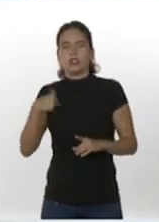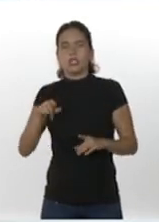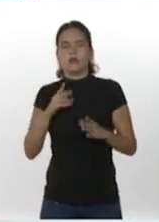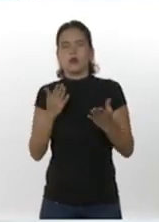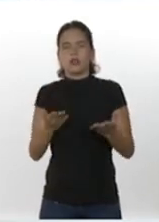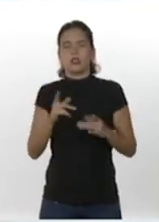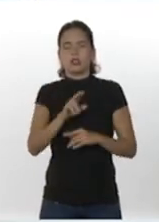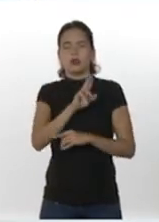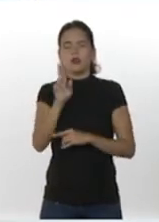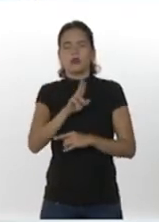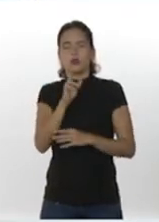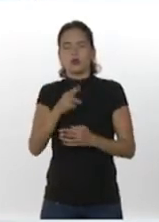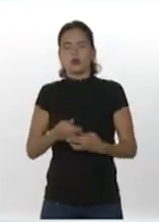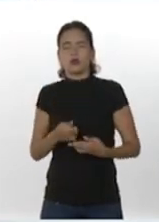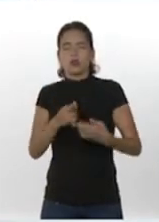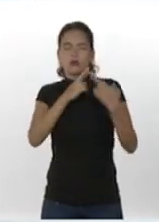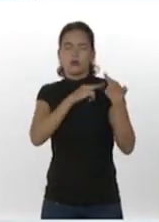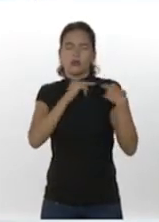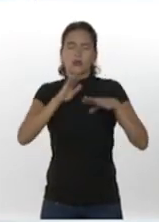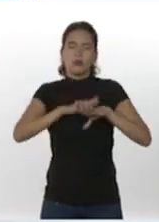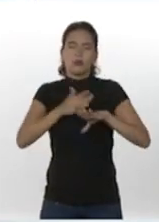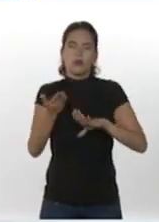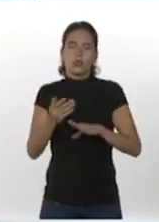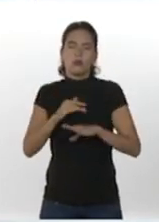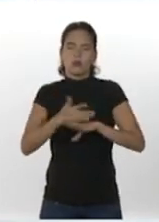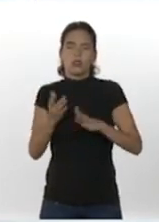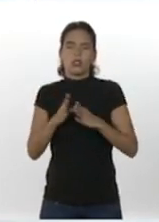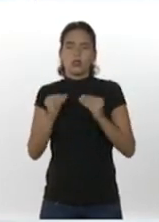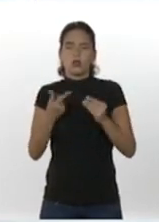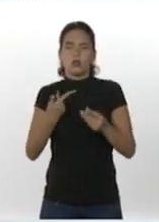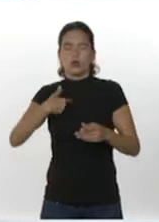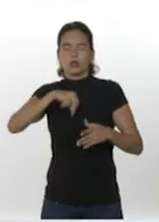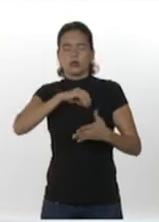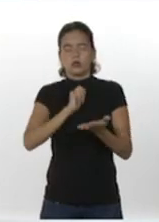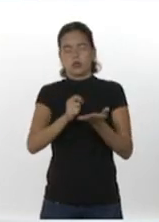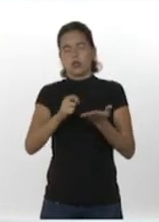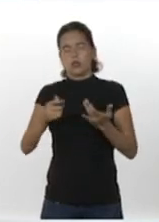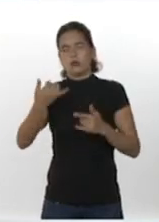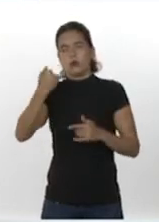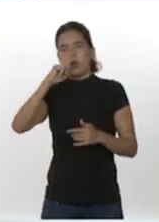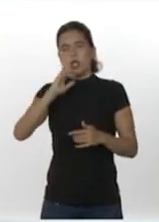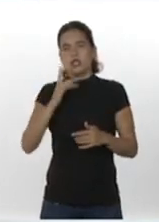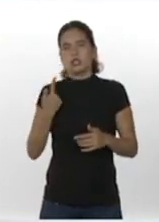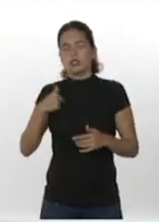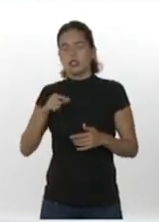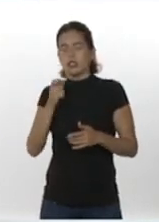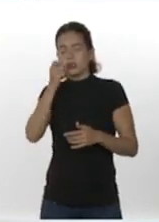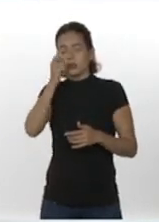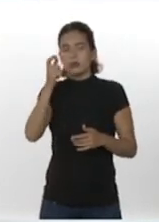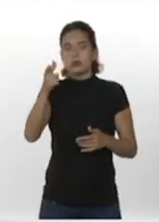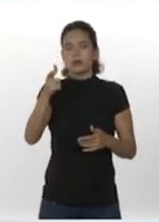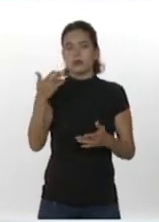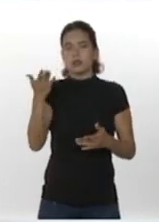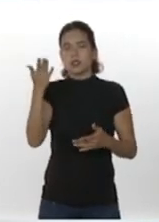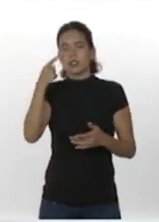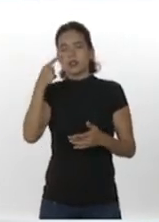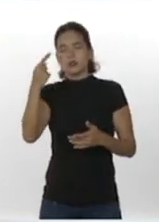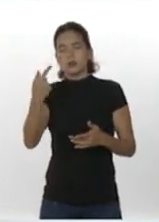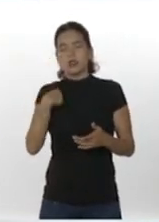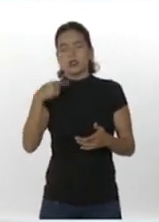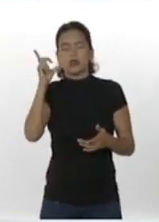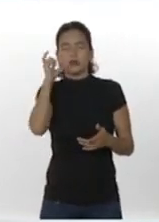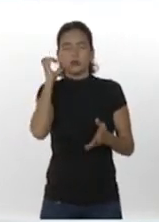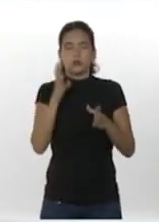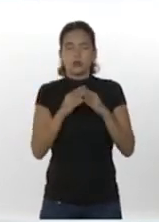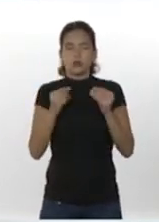tener uso responsable. ¿Por qué? Porque todo lo que nosotros colocamos ahí tiene un gran impacto visual. Escuchamos sobre todo esa